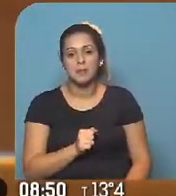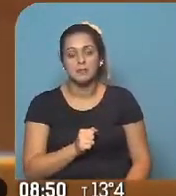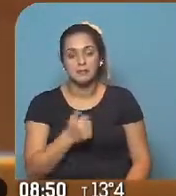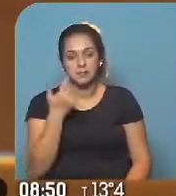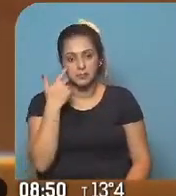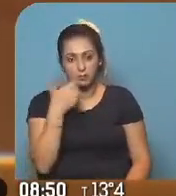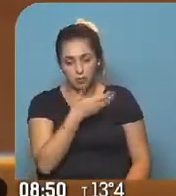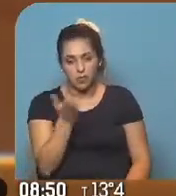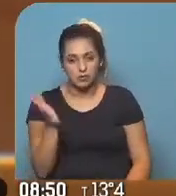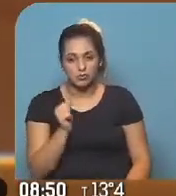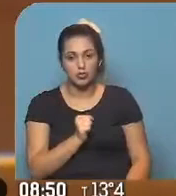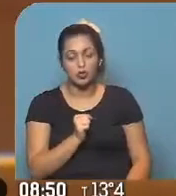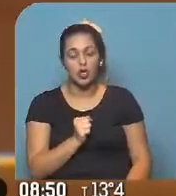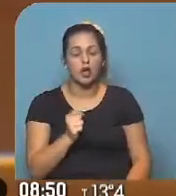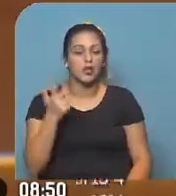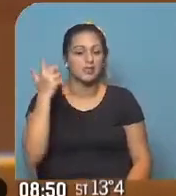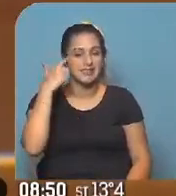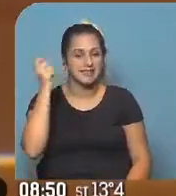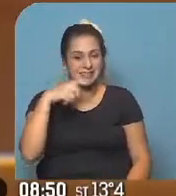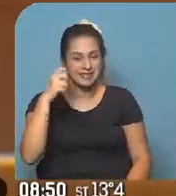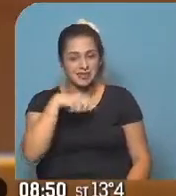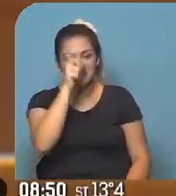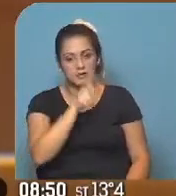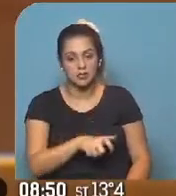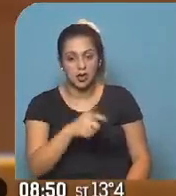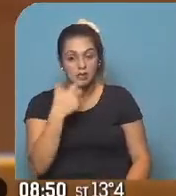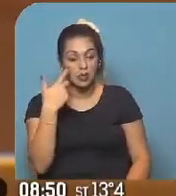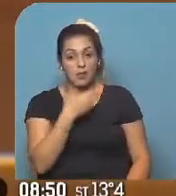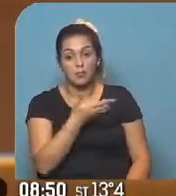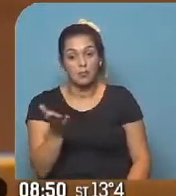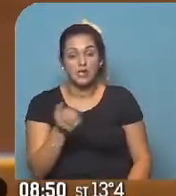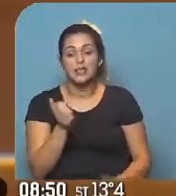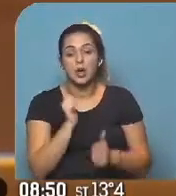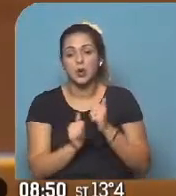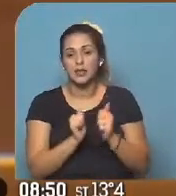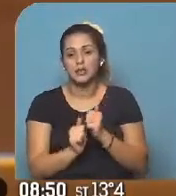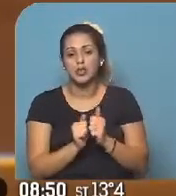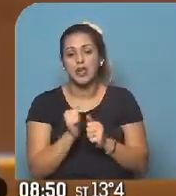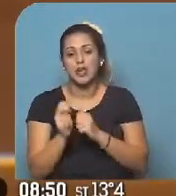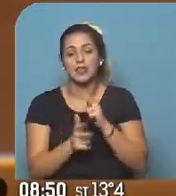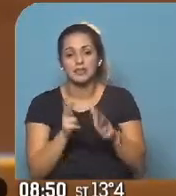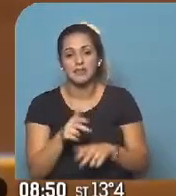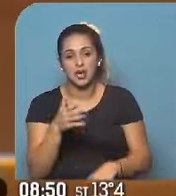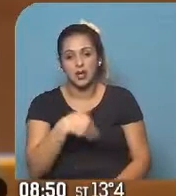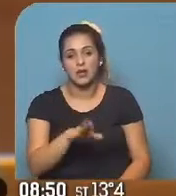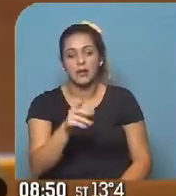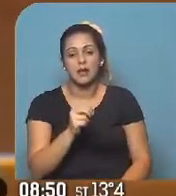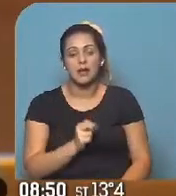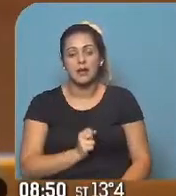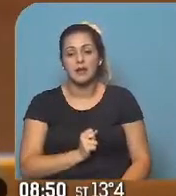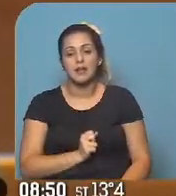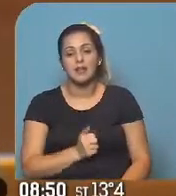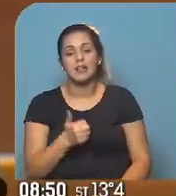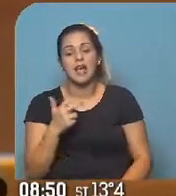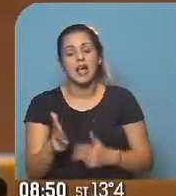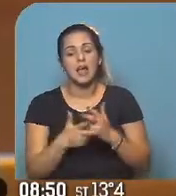estamos presentando de un chaqueño con proyección internacional y de una historia, como les decía, ahora presentamos al autor, que tiene